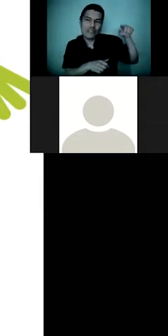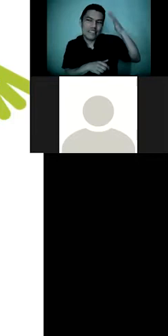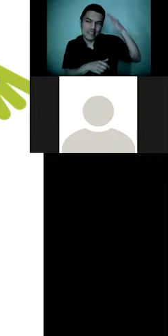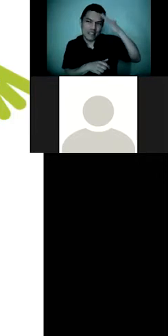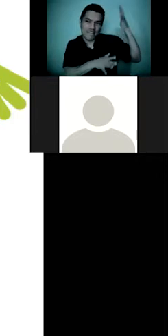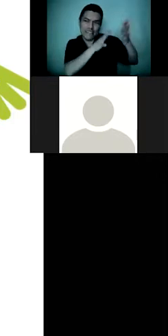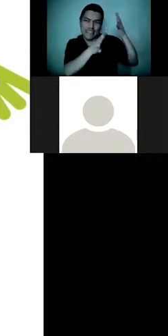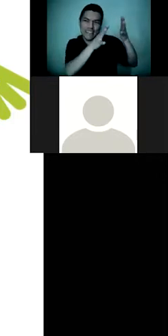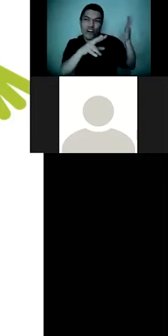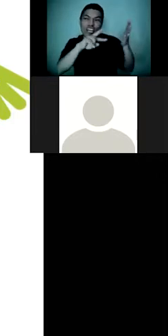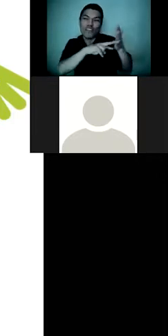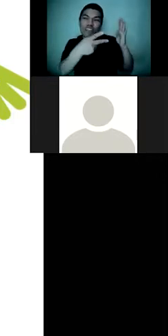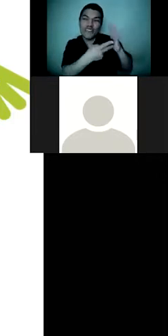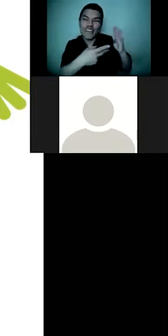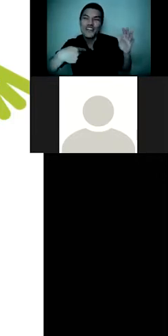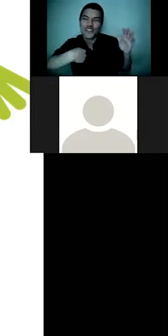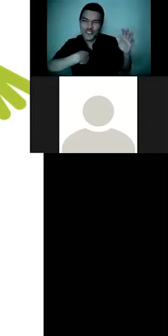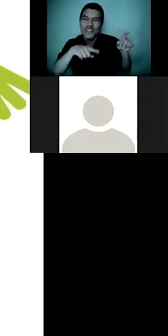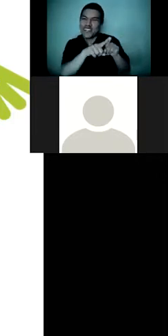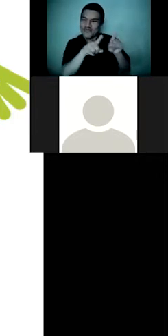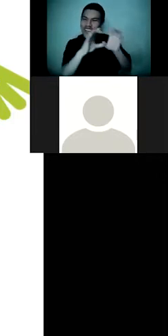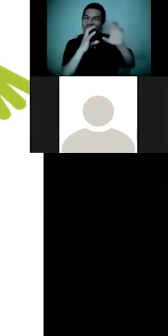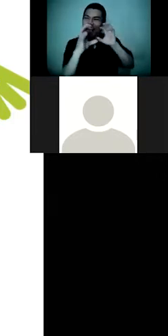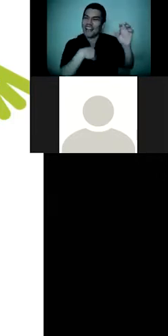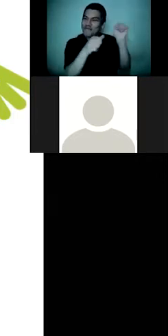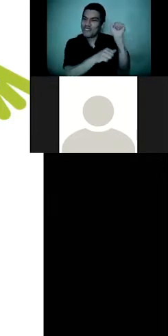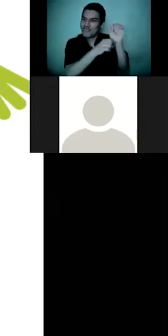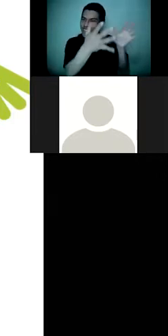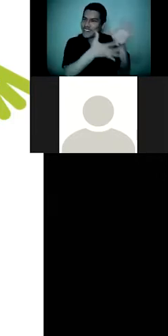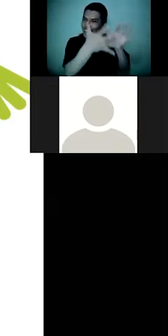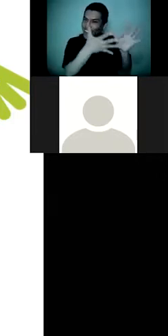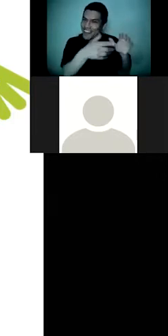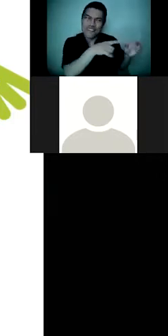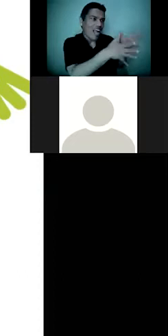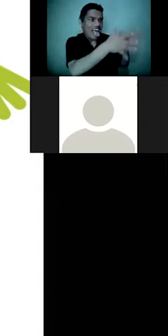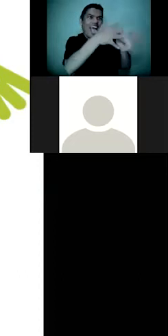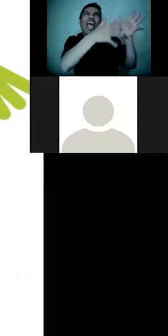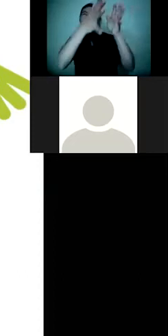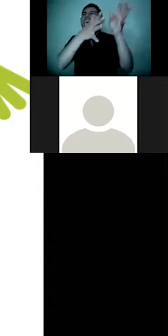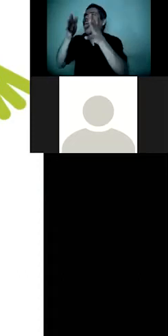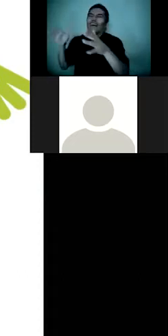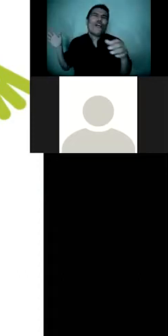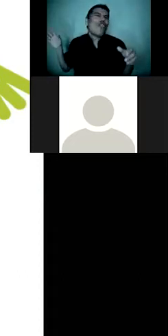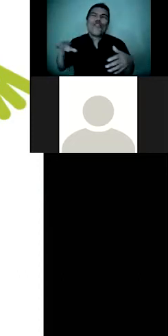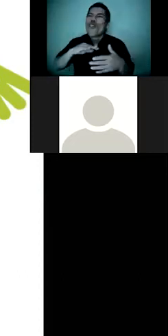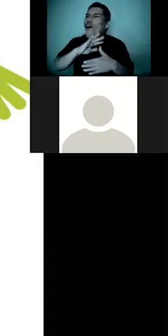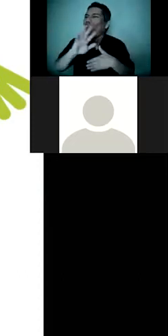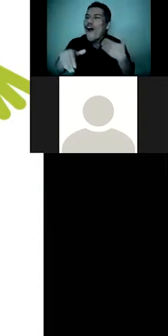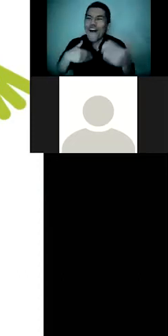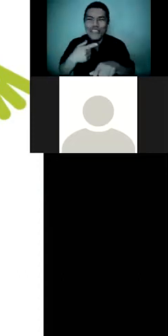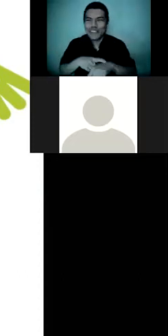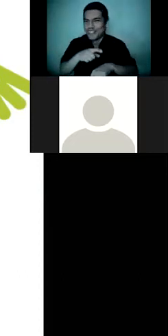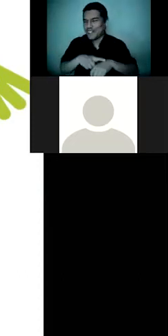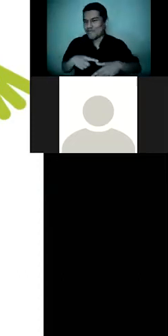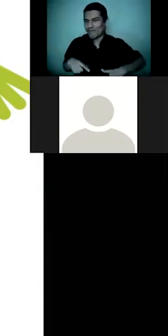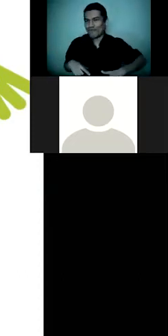mayor, ellos dos sí saben señas. Significa que yo también me comunicaba con mis hermanos en señas, ¿no? Todo era en señas, por todos